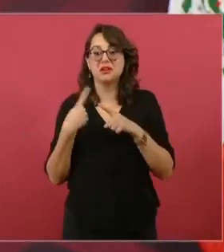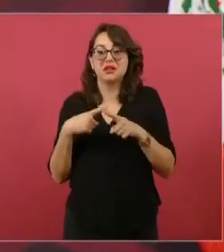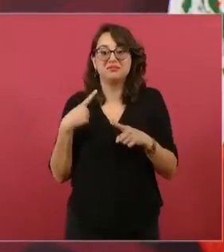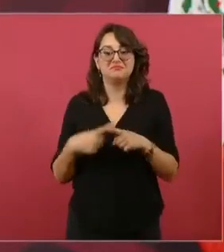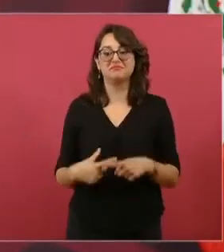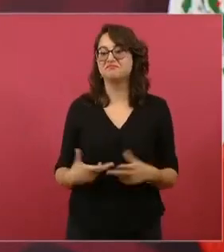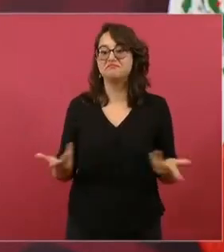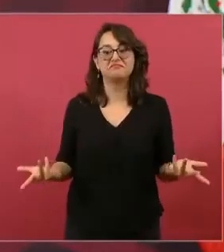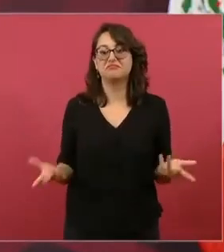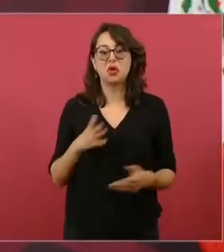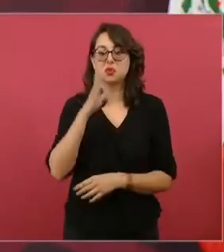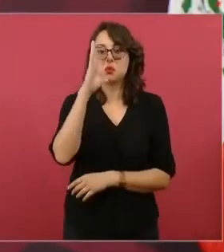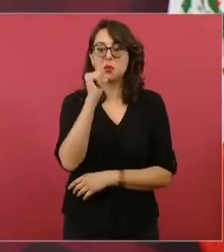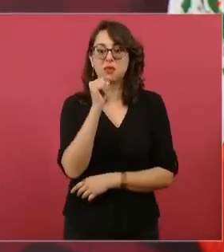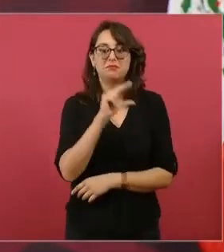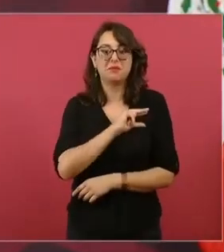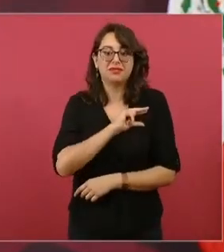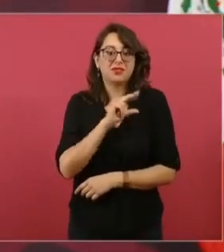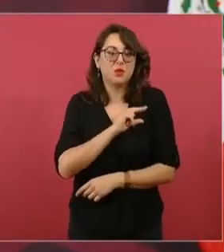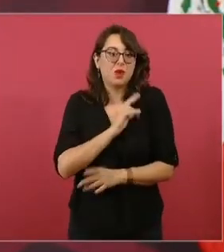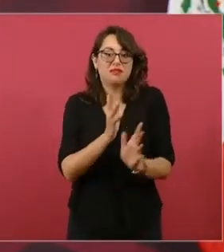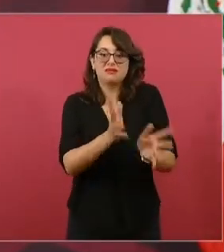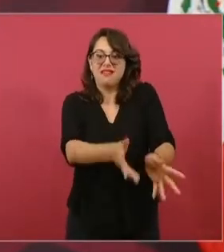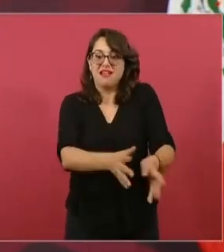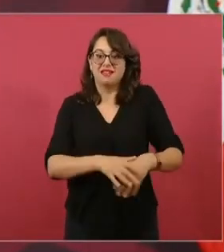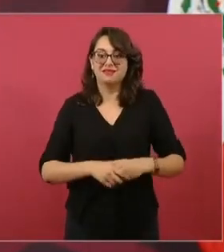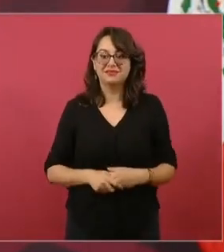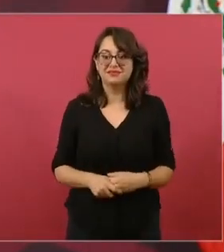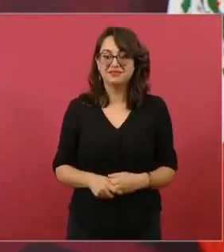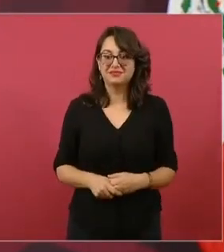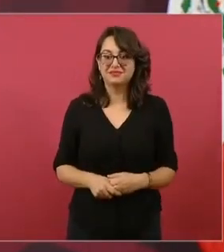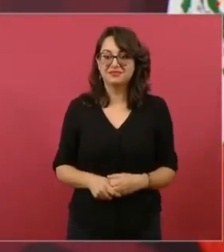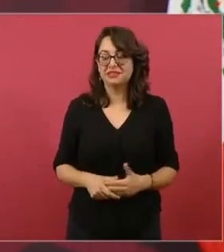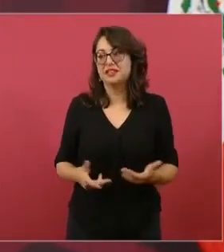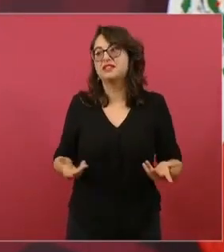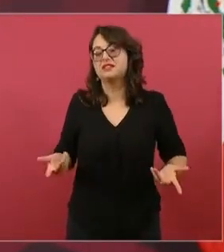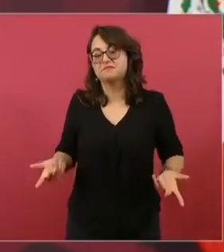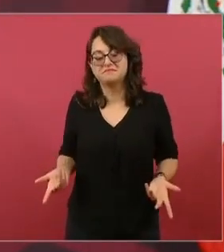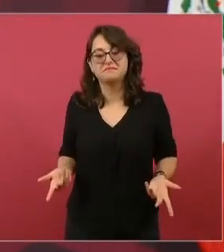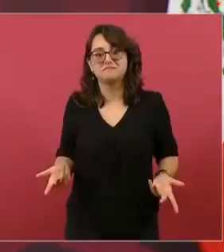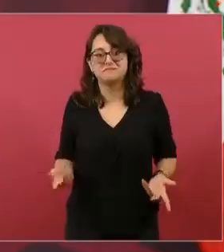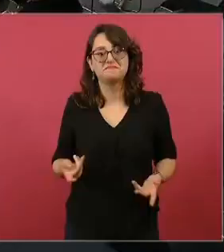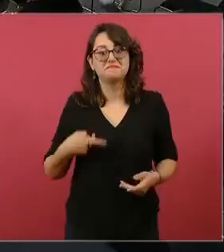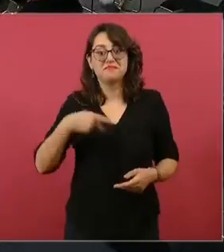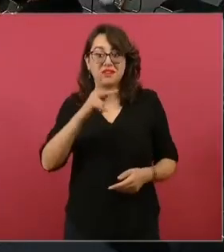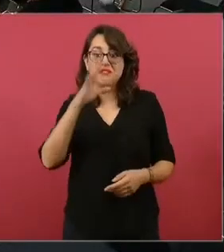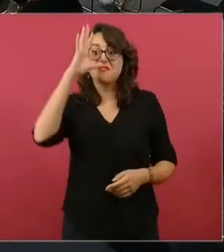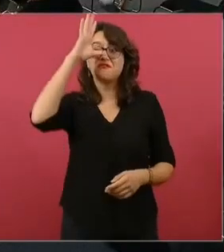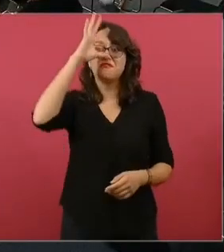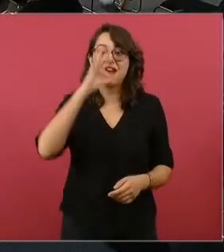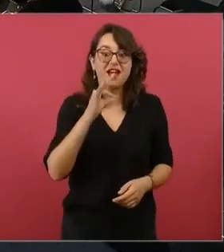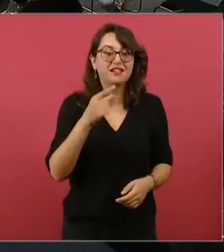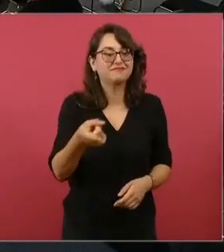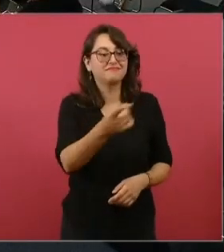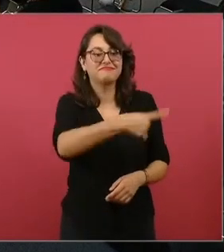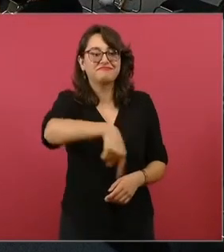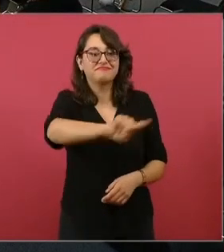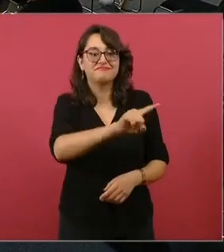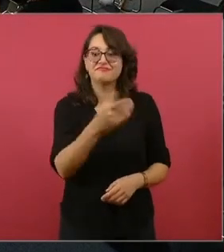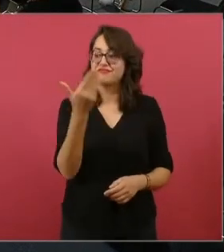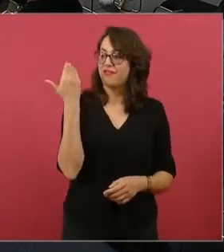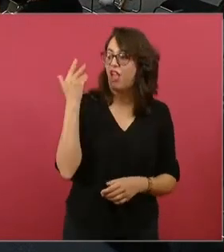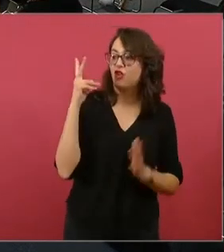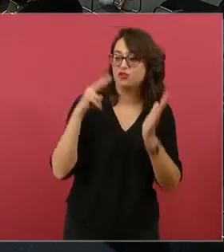Como paramos esa política privatizadora, lo que estamos haciendo es fortaleciendo a la